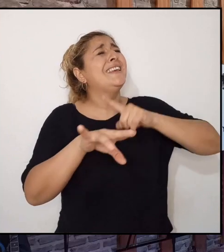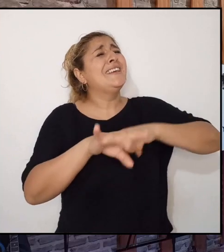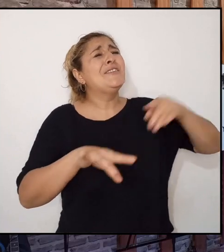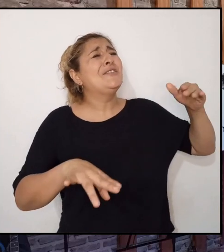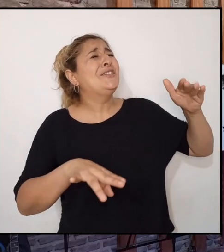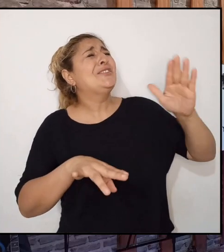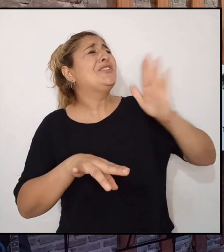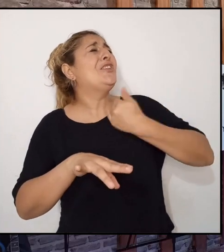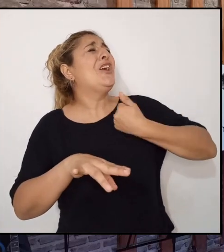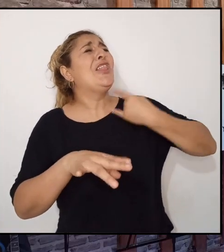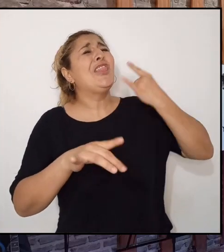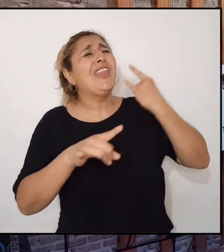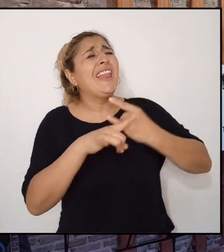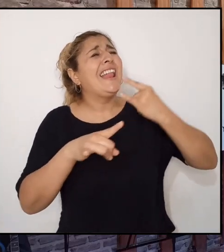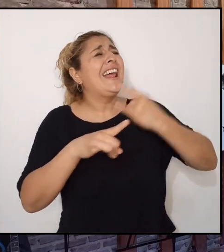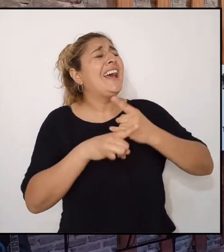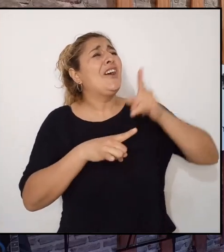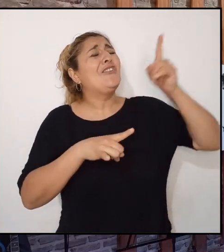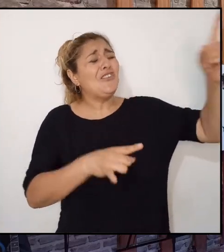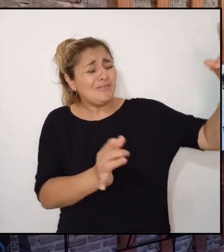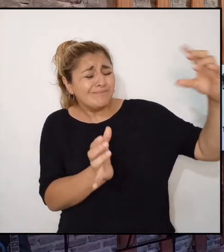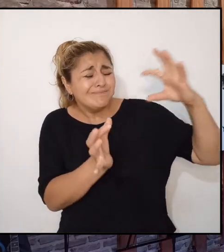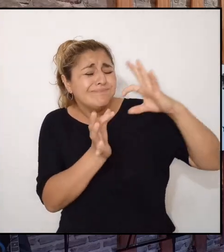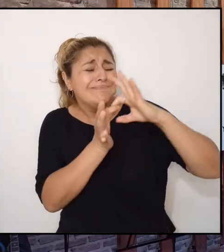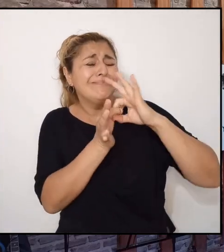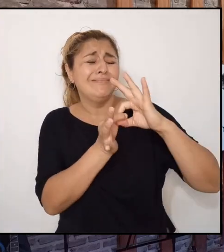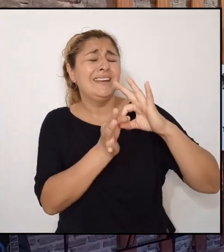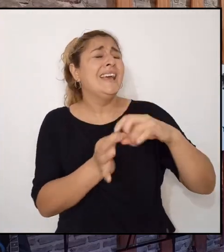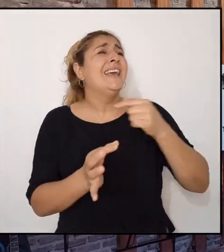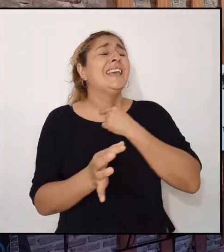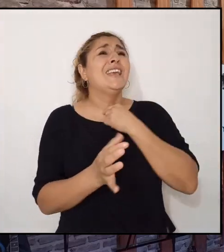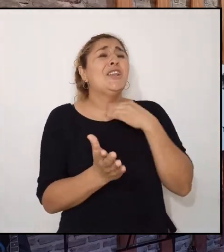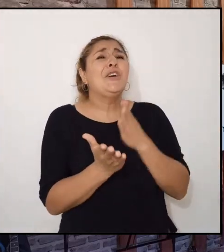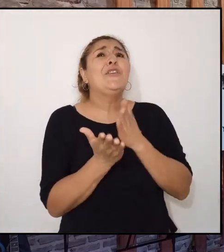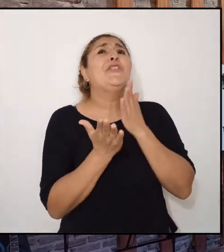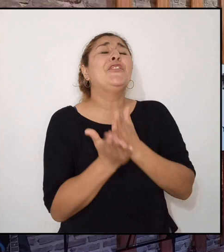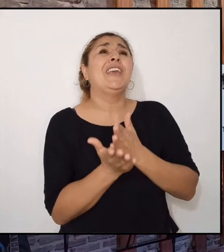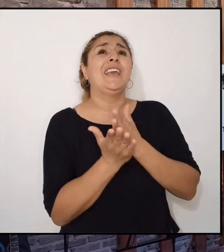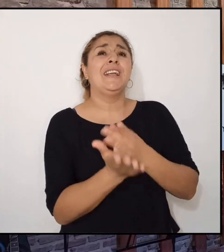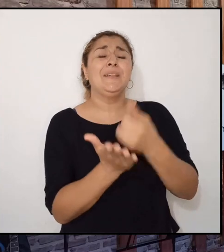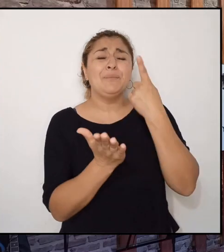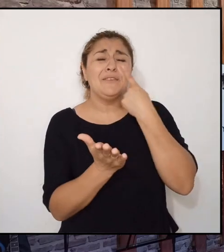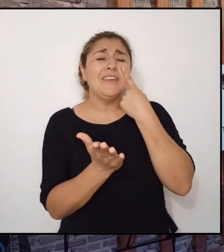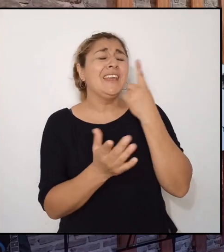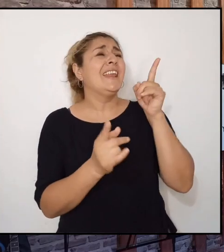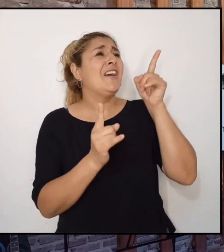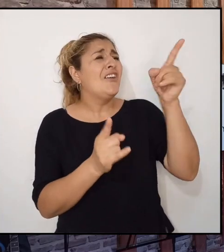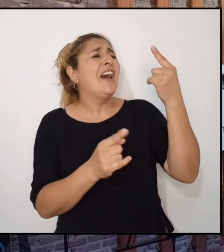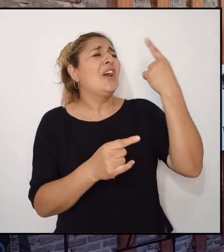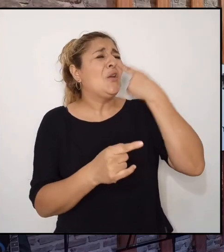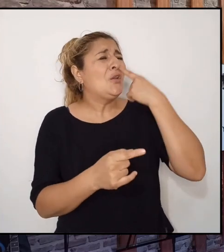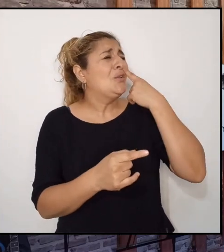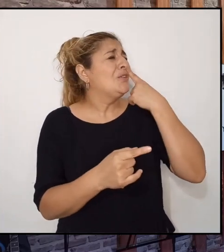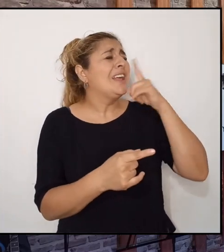quiero, Señor, serte fiel. Quiero conocerte, Señor, este Dios tan maravilloso,